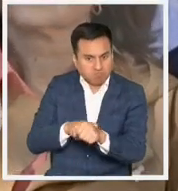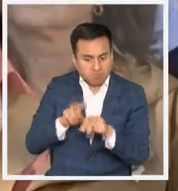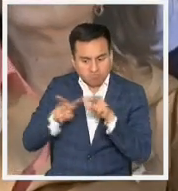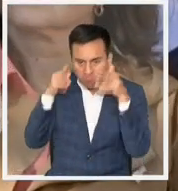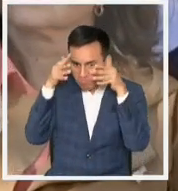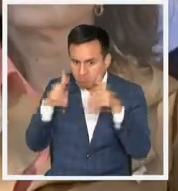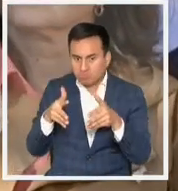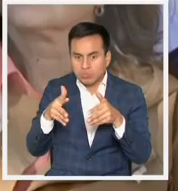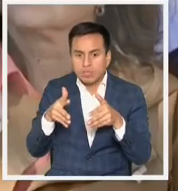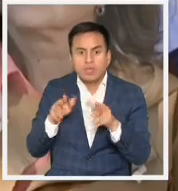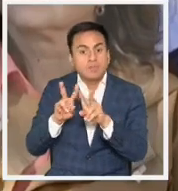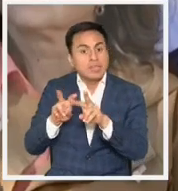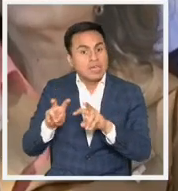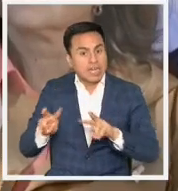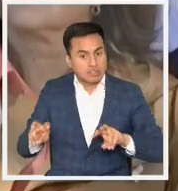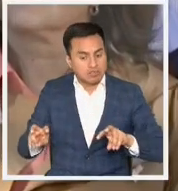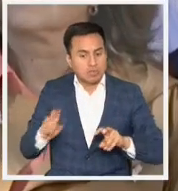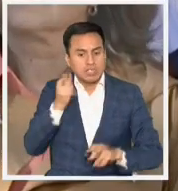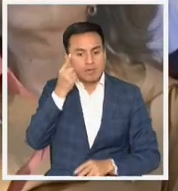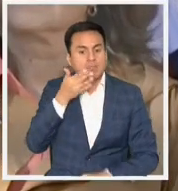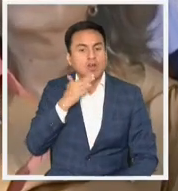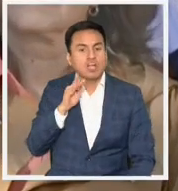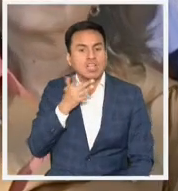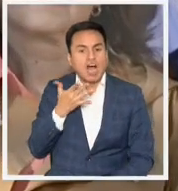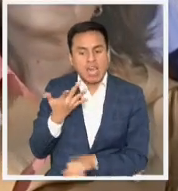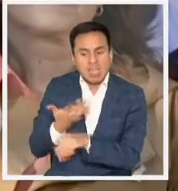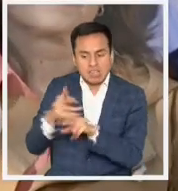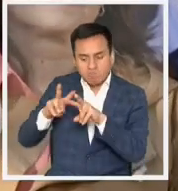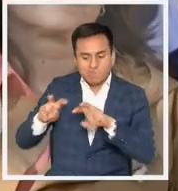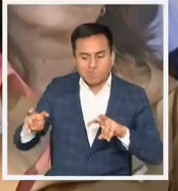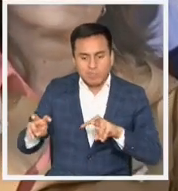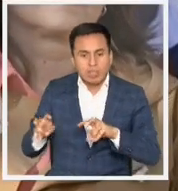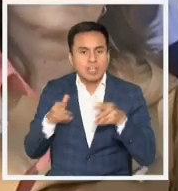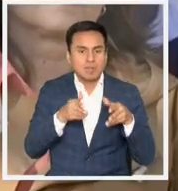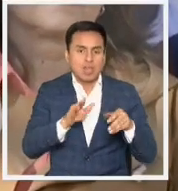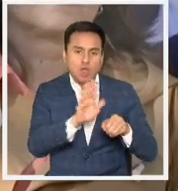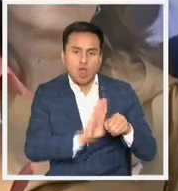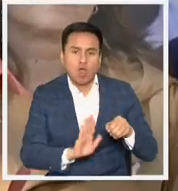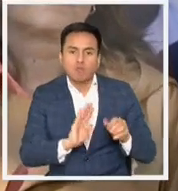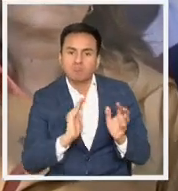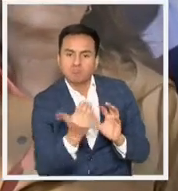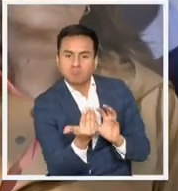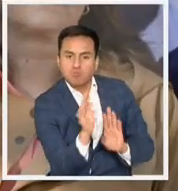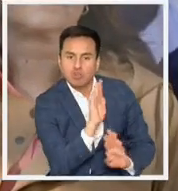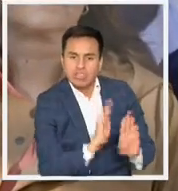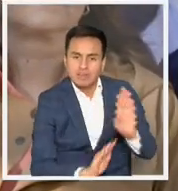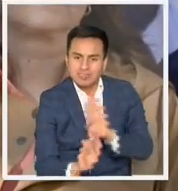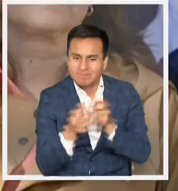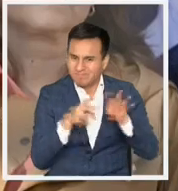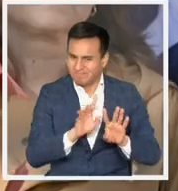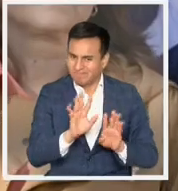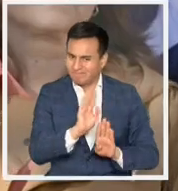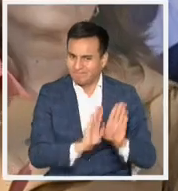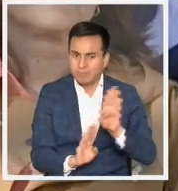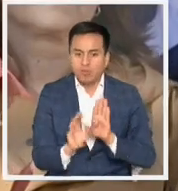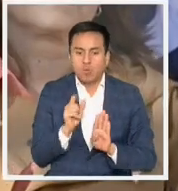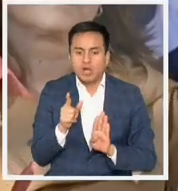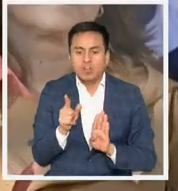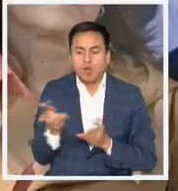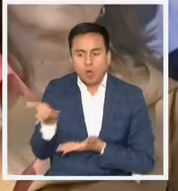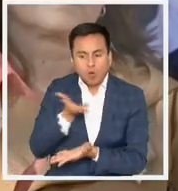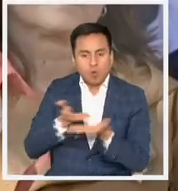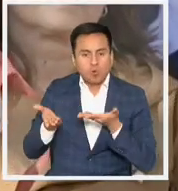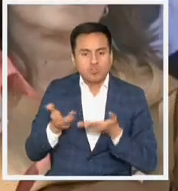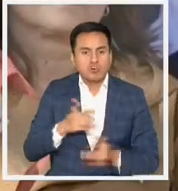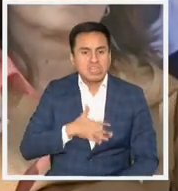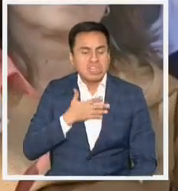Una parte dedicada a la investigación, para que entendamos mejor qué es lo que tenemos, y una parte dedicada a la conservación. ¿Cuáles son? Es algo que vamos a definir en conjunto. Y yo